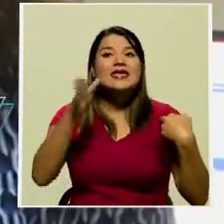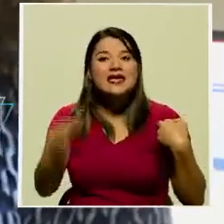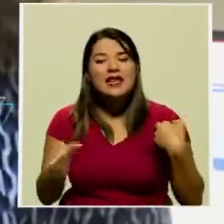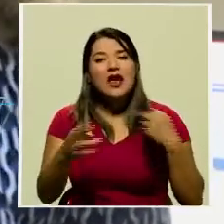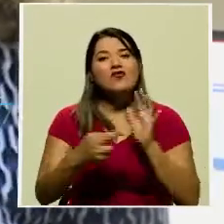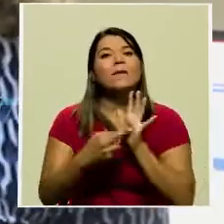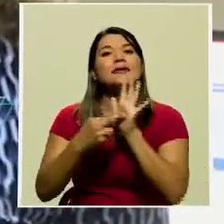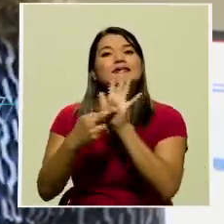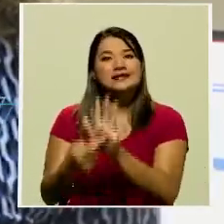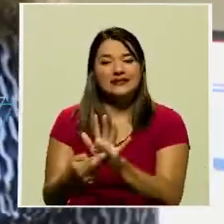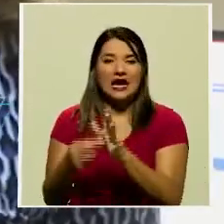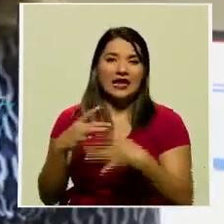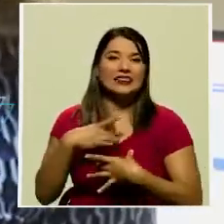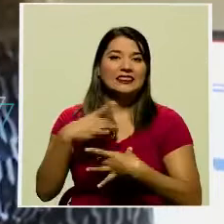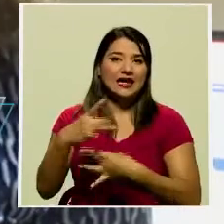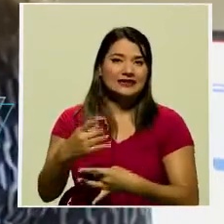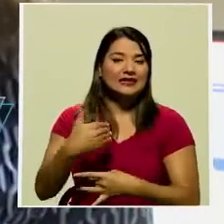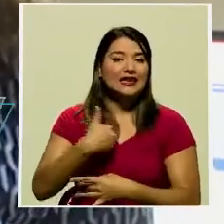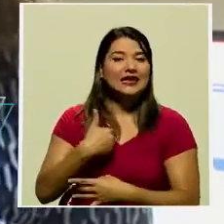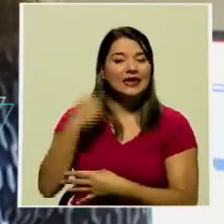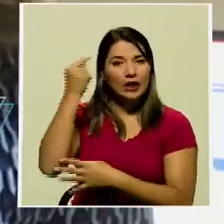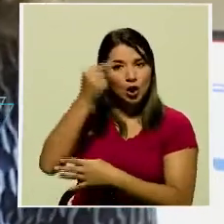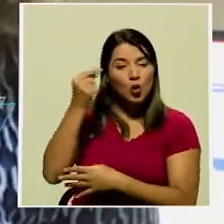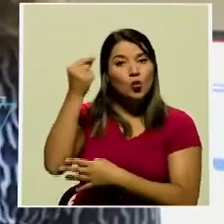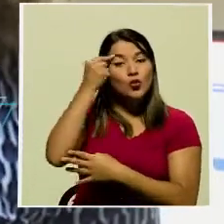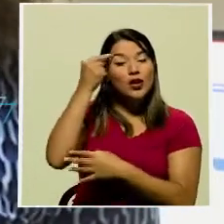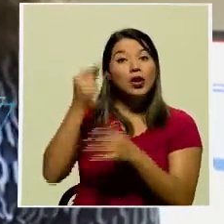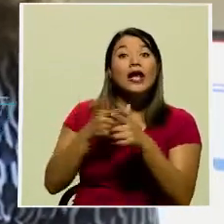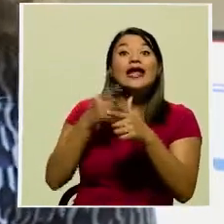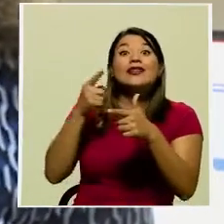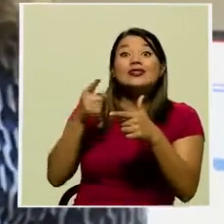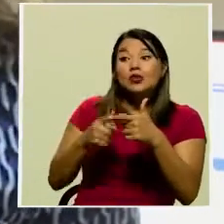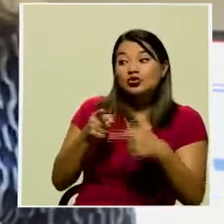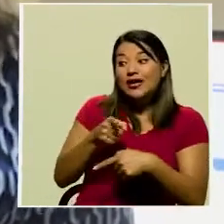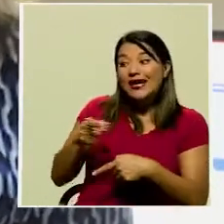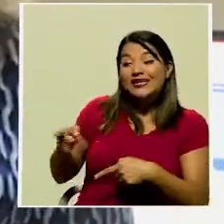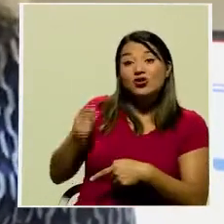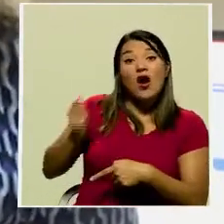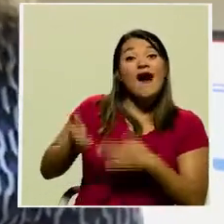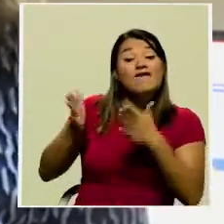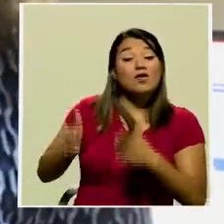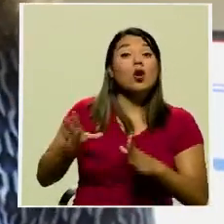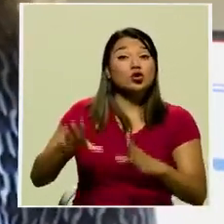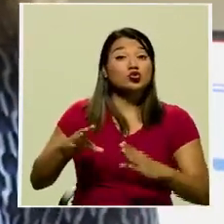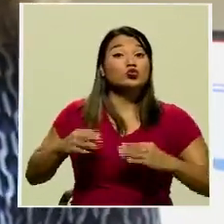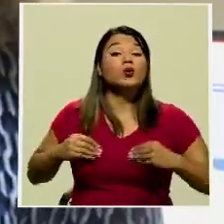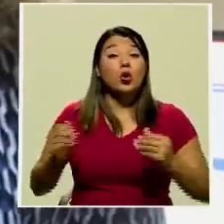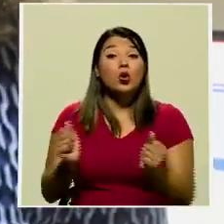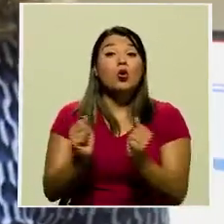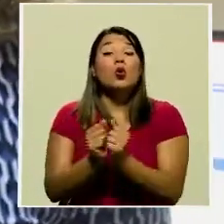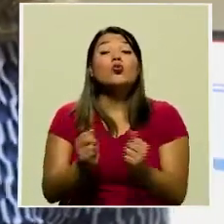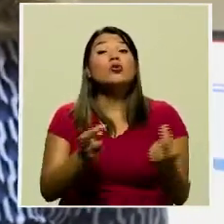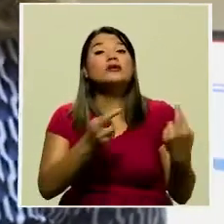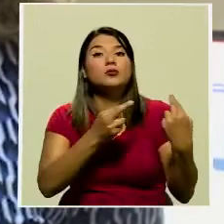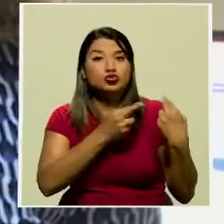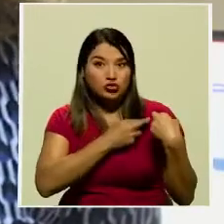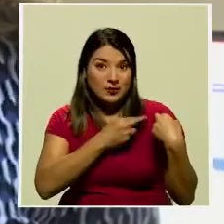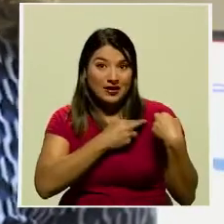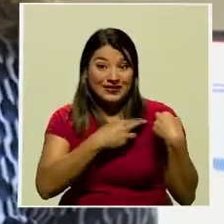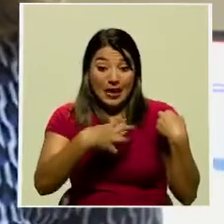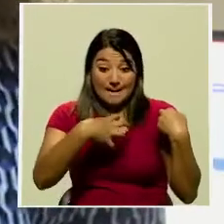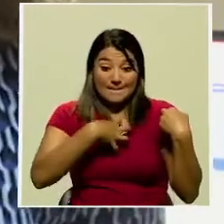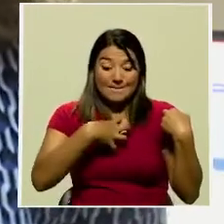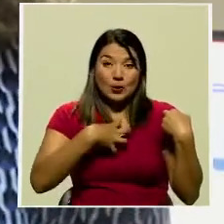Estado, nuestros procuradores han asumido de una manera responsable de sus